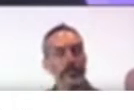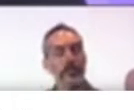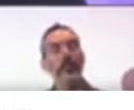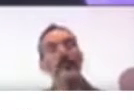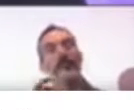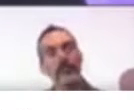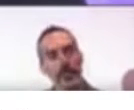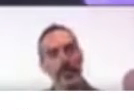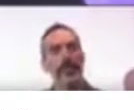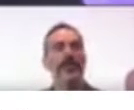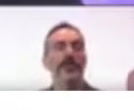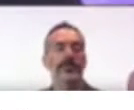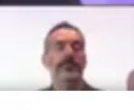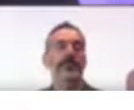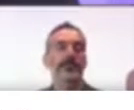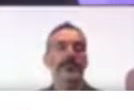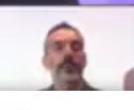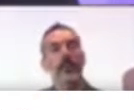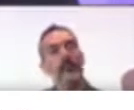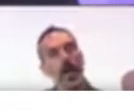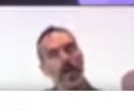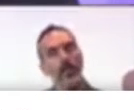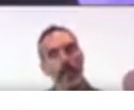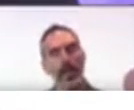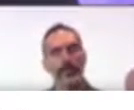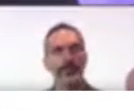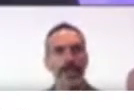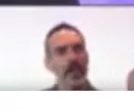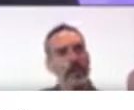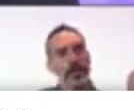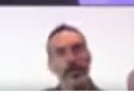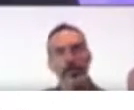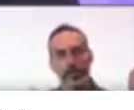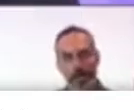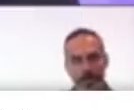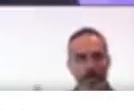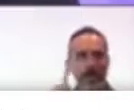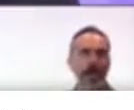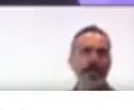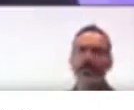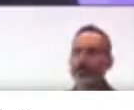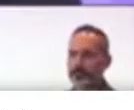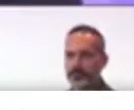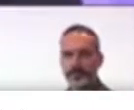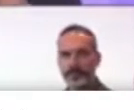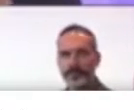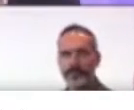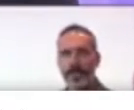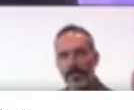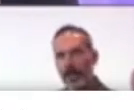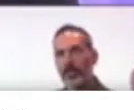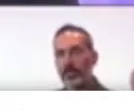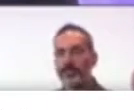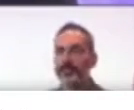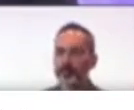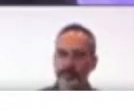0.25%, menos de 20 mil pesos es lo que se debe de este programa de Créditos Contigo.